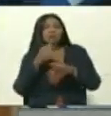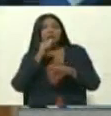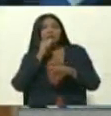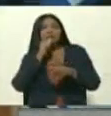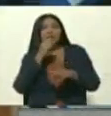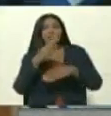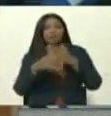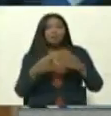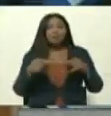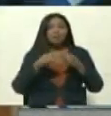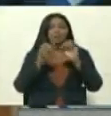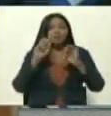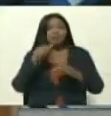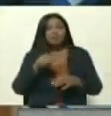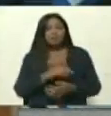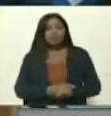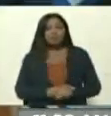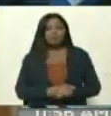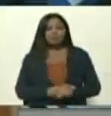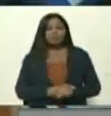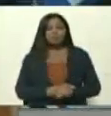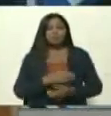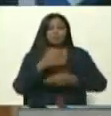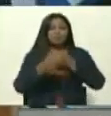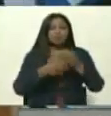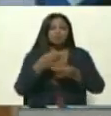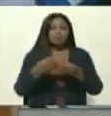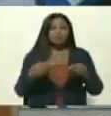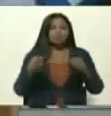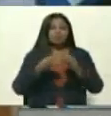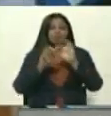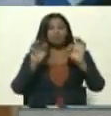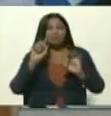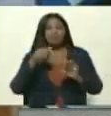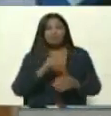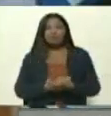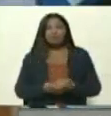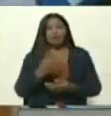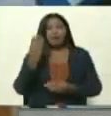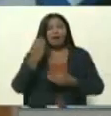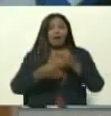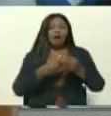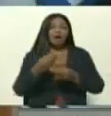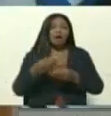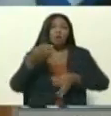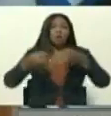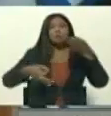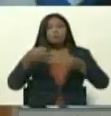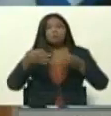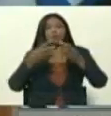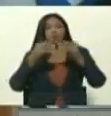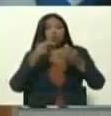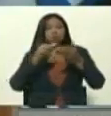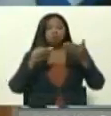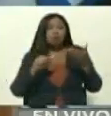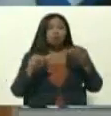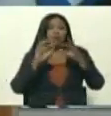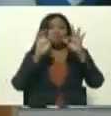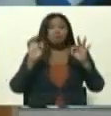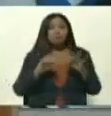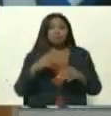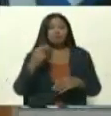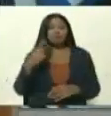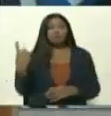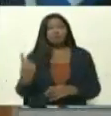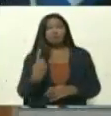al Ministerio Público a tocar nuestra puerta es porque claman que se haga justicia en todos los ámbitos. No